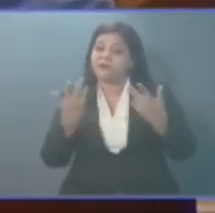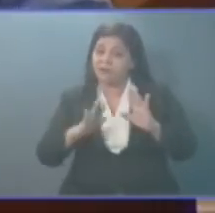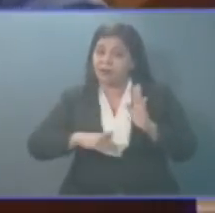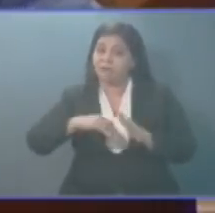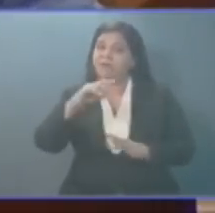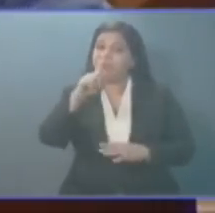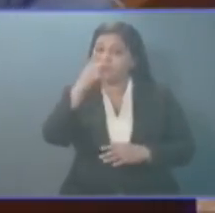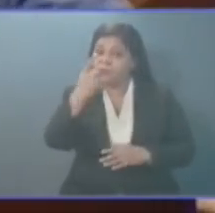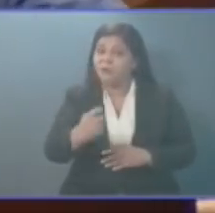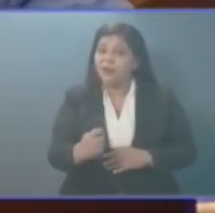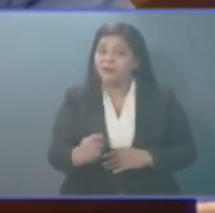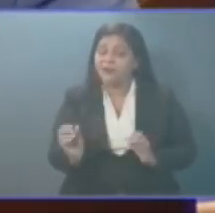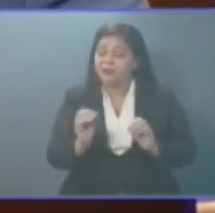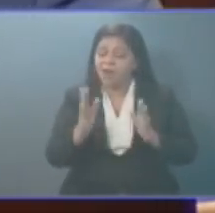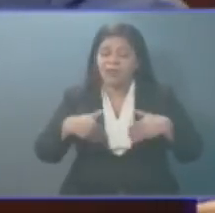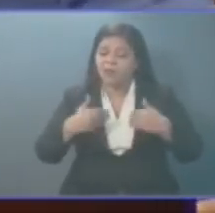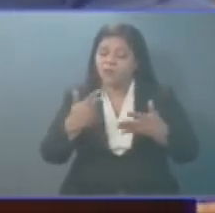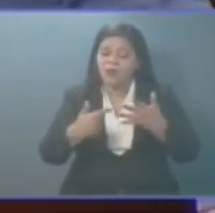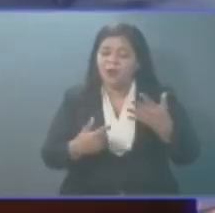mes y medio.